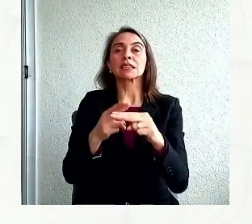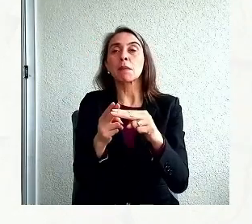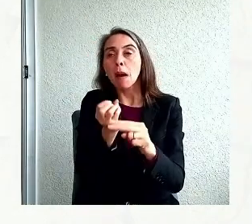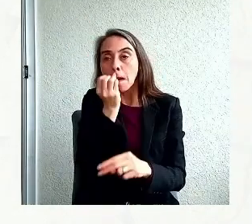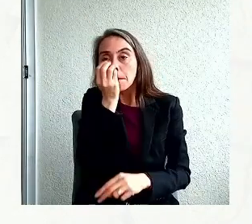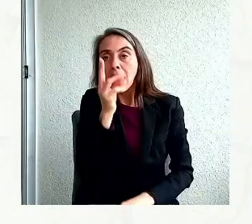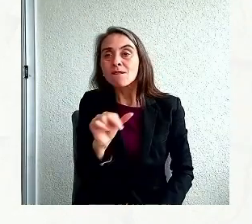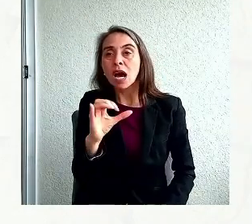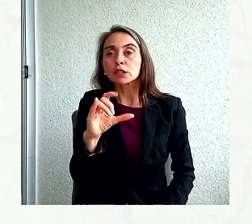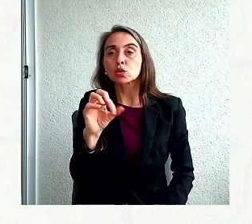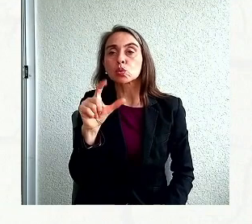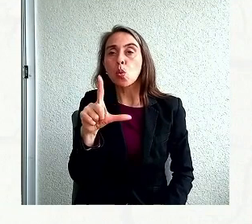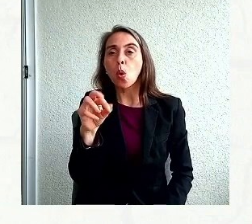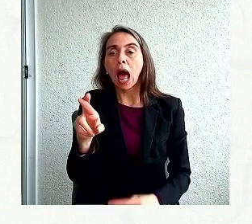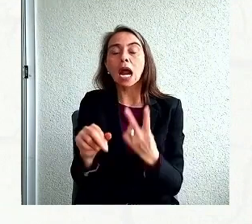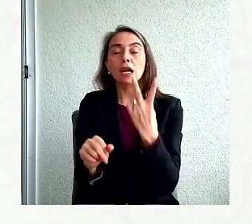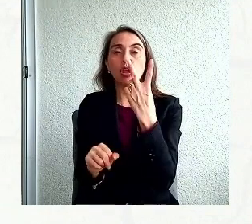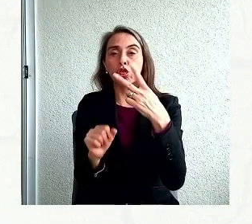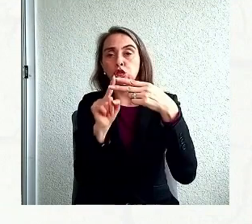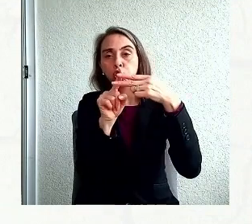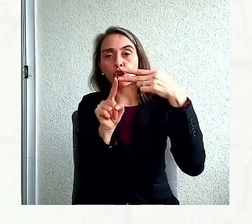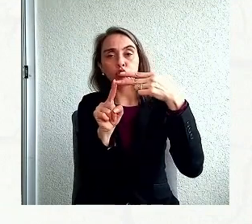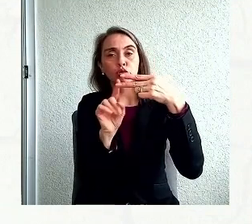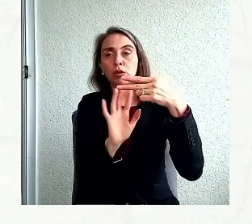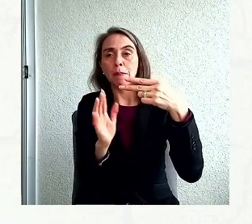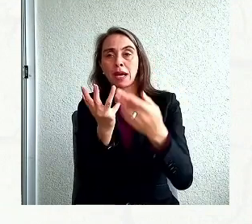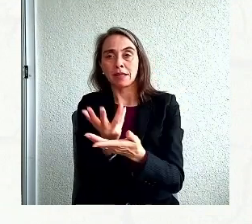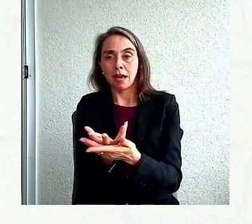y que los musgos, por ejemplo, aumentan